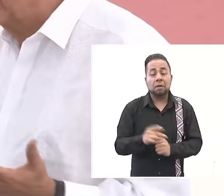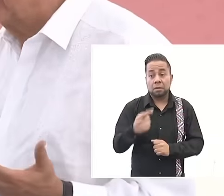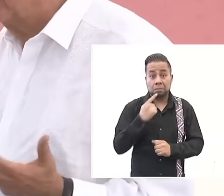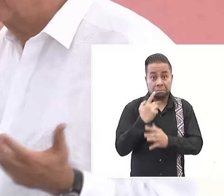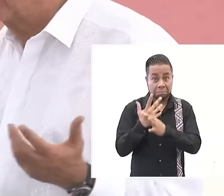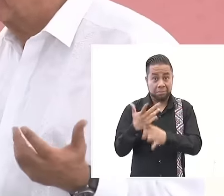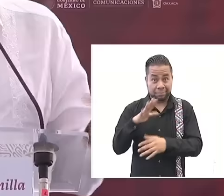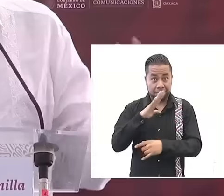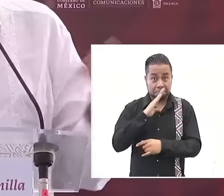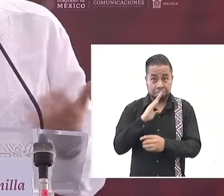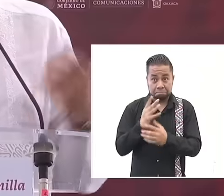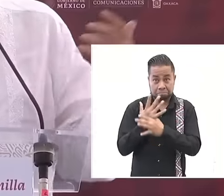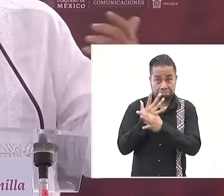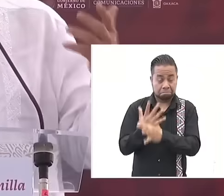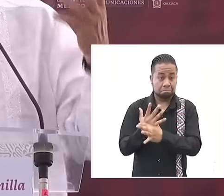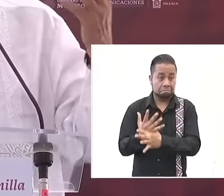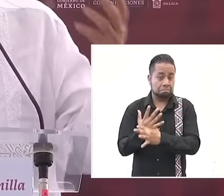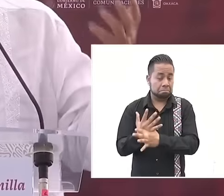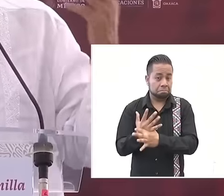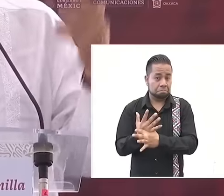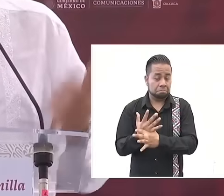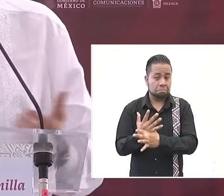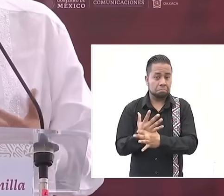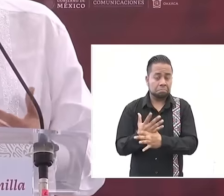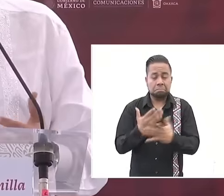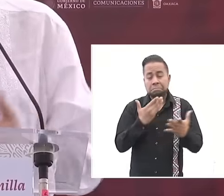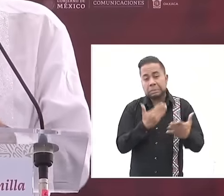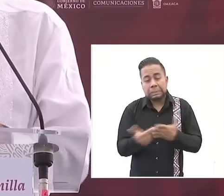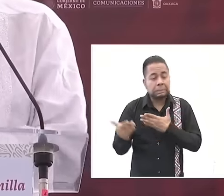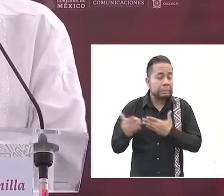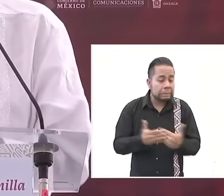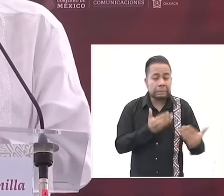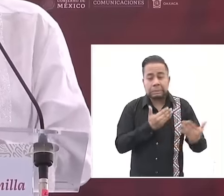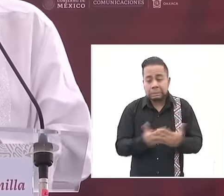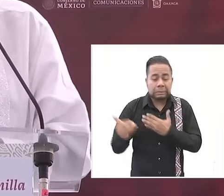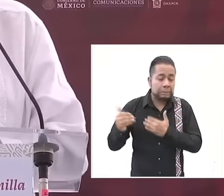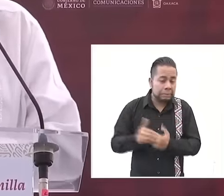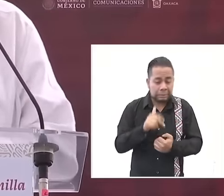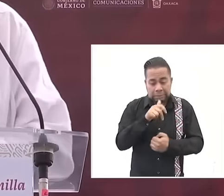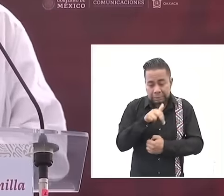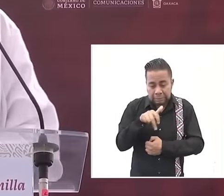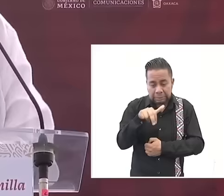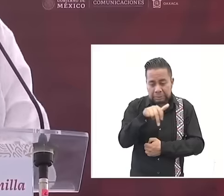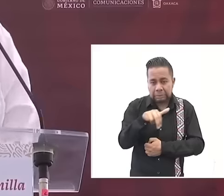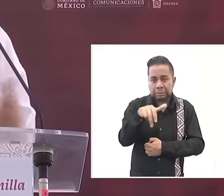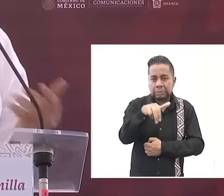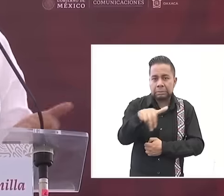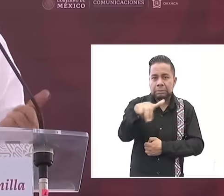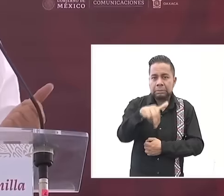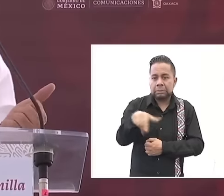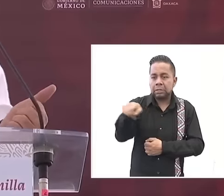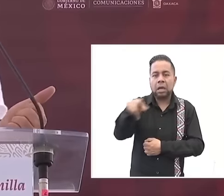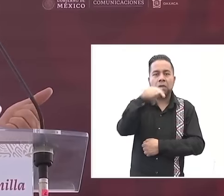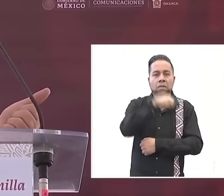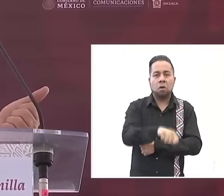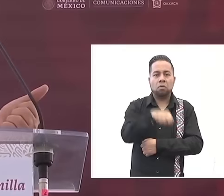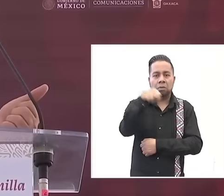ella que caminaron a pie para llegar a Teotitlán.